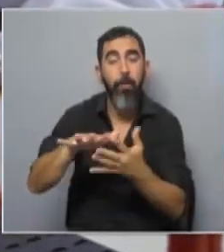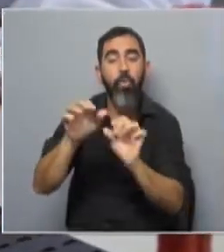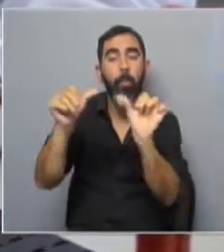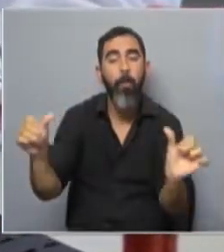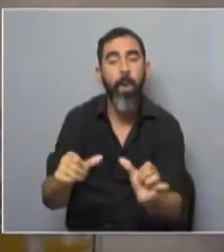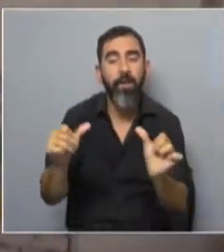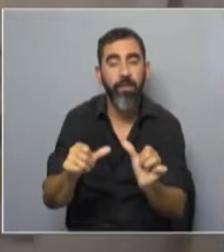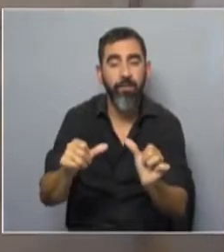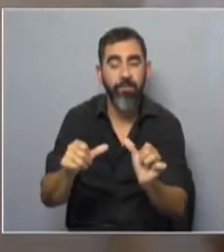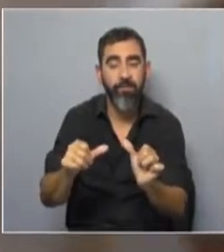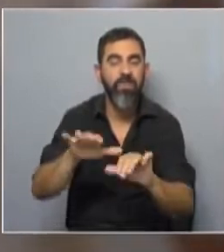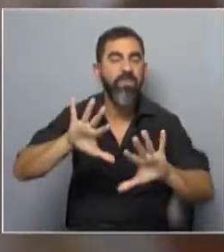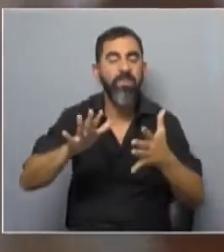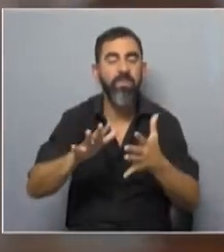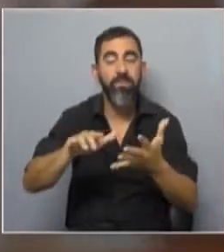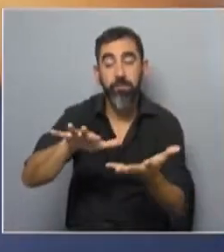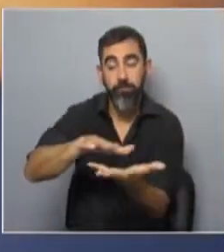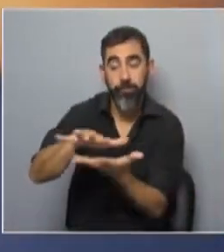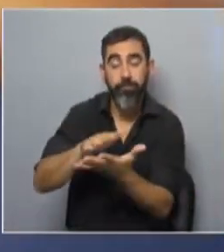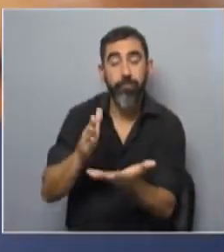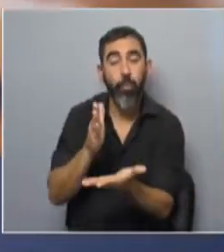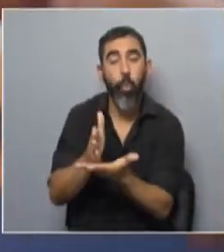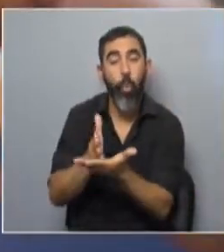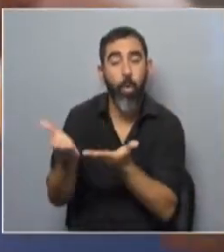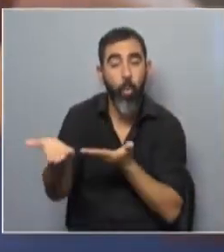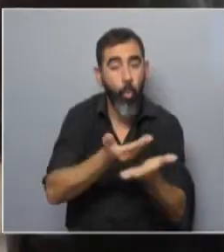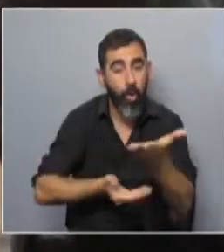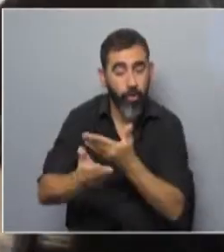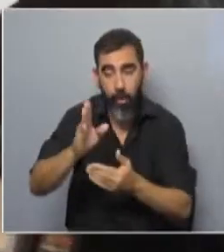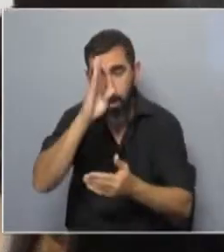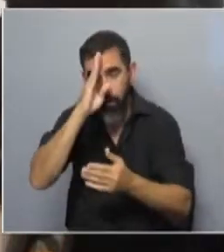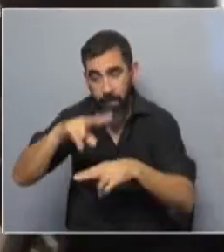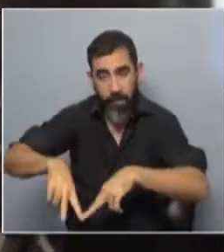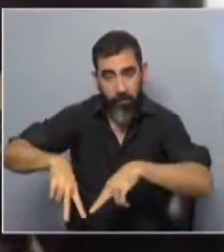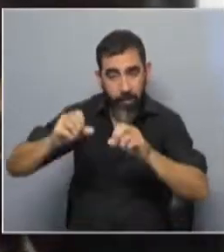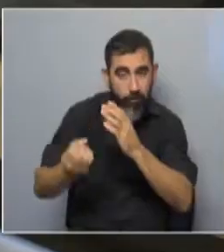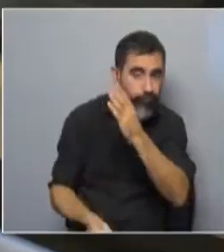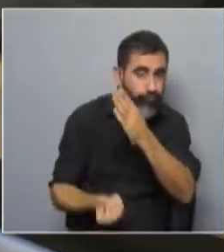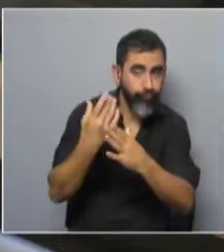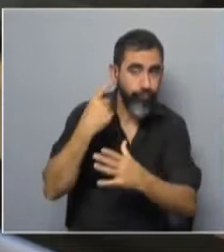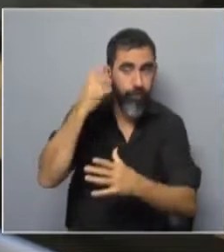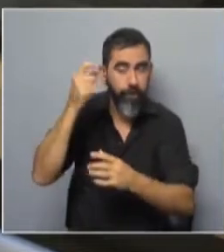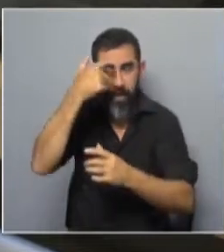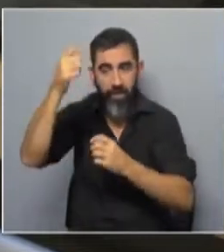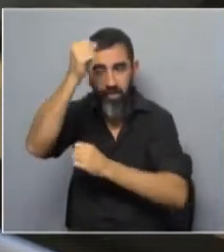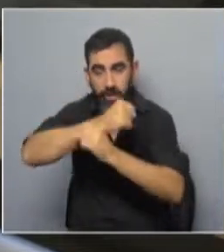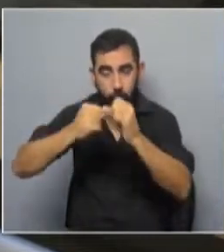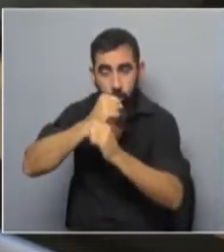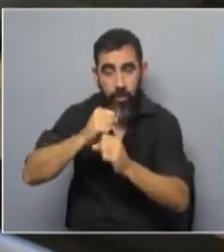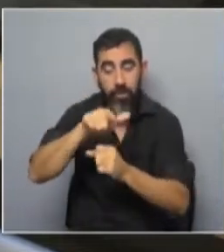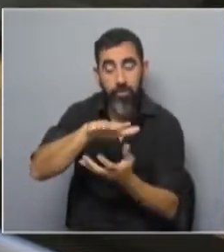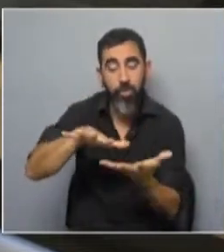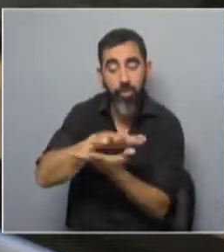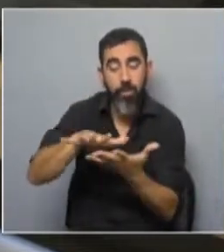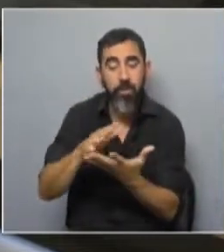espacios makers, que son espacios colaborativos donde se aprende, se investiga, se crea, se usan las tecnologías. ¿Sí? Son espacios que